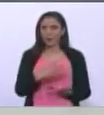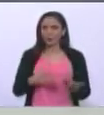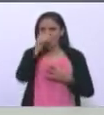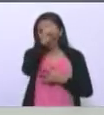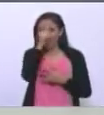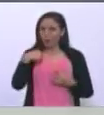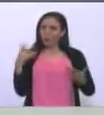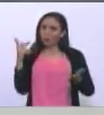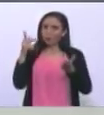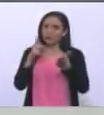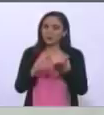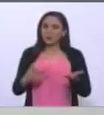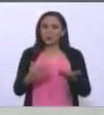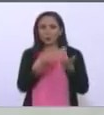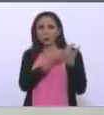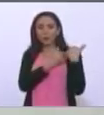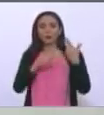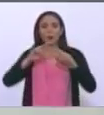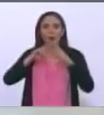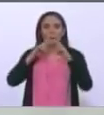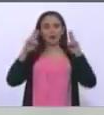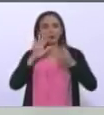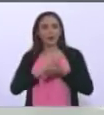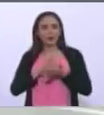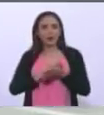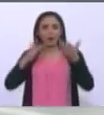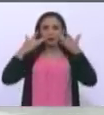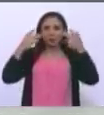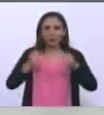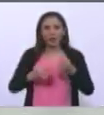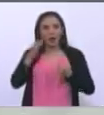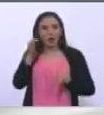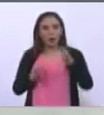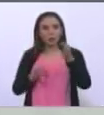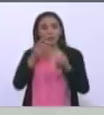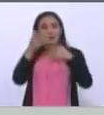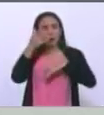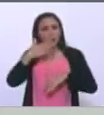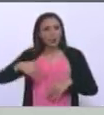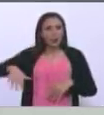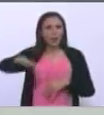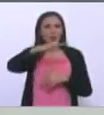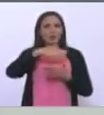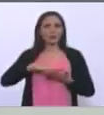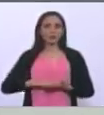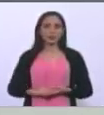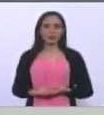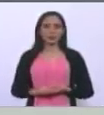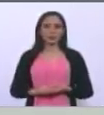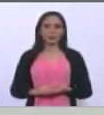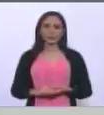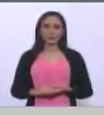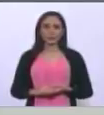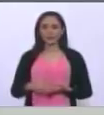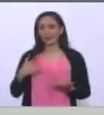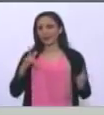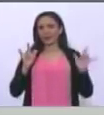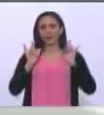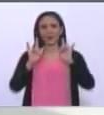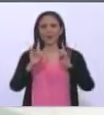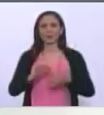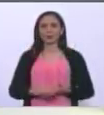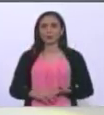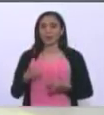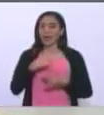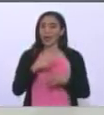voluntad y compromiso con la paz, la estabilidad, la seguridad y la justicia para toda esa Venezuela querida.